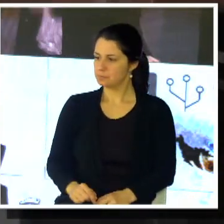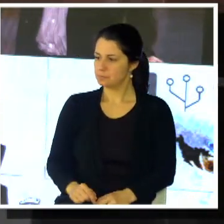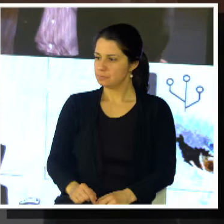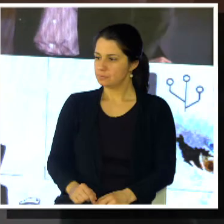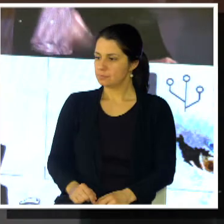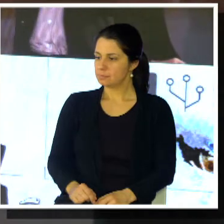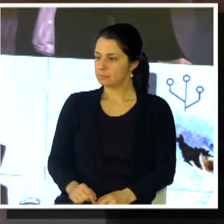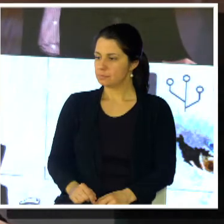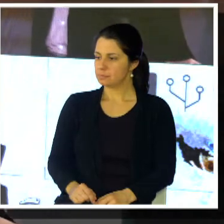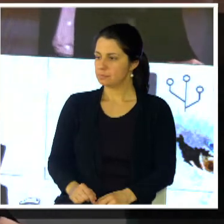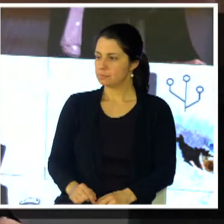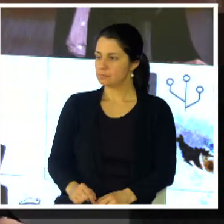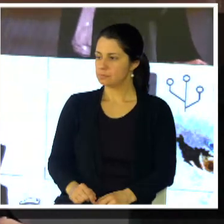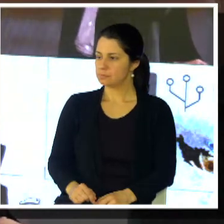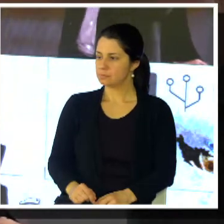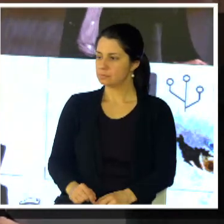Bueno,